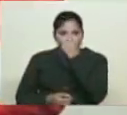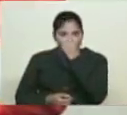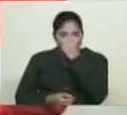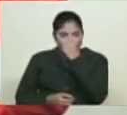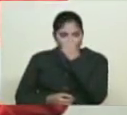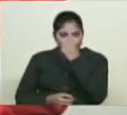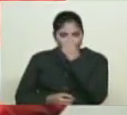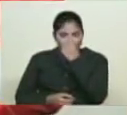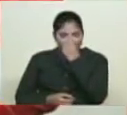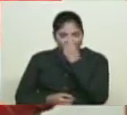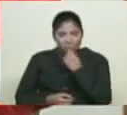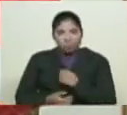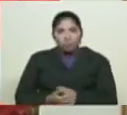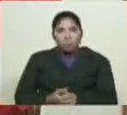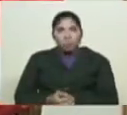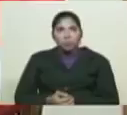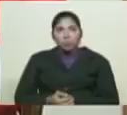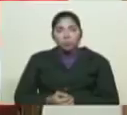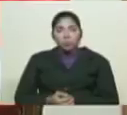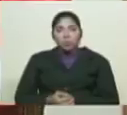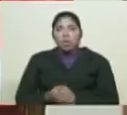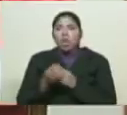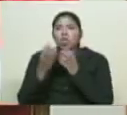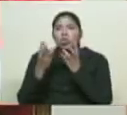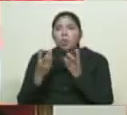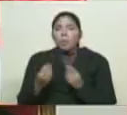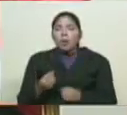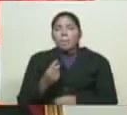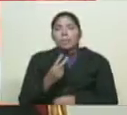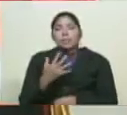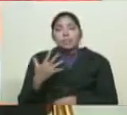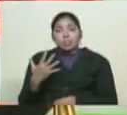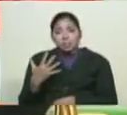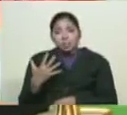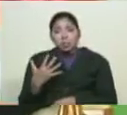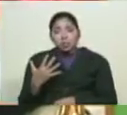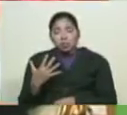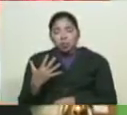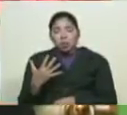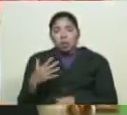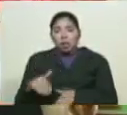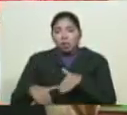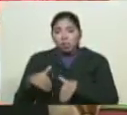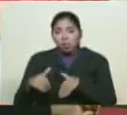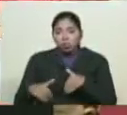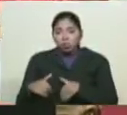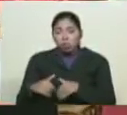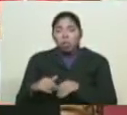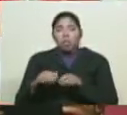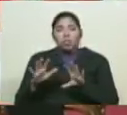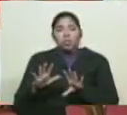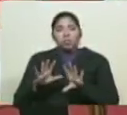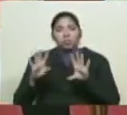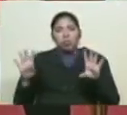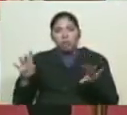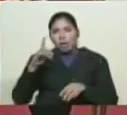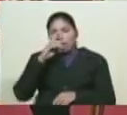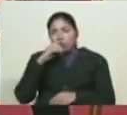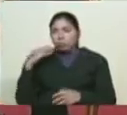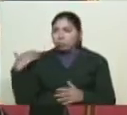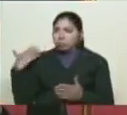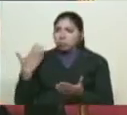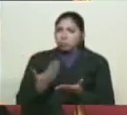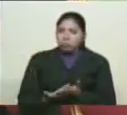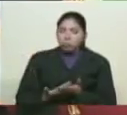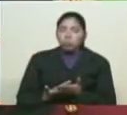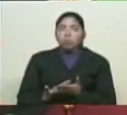este 22 de abril, sería la elección número 25 en 19 años de revolución. Este encuentro es presidido por el jefe de